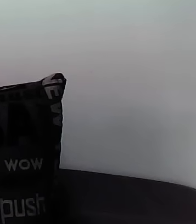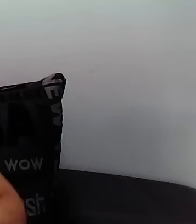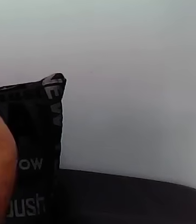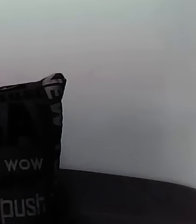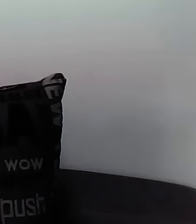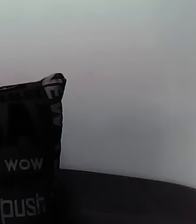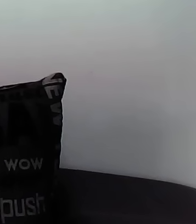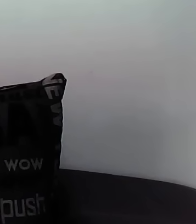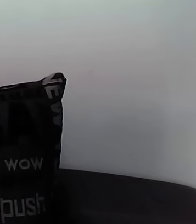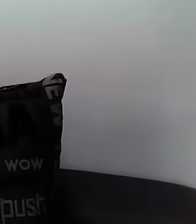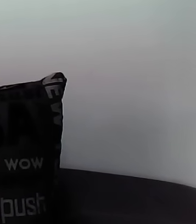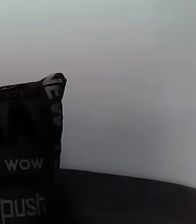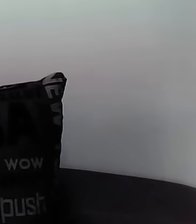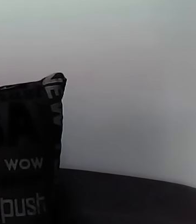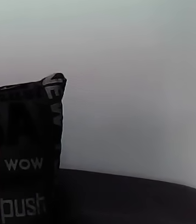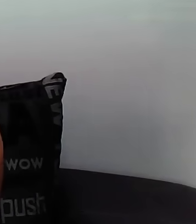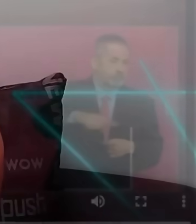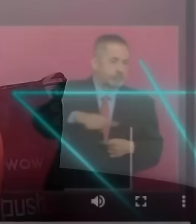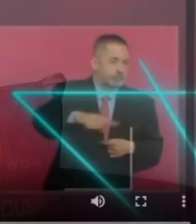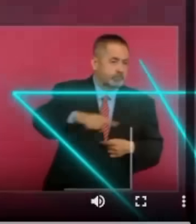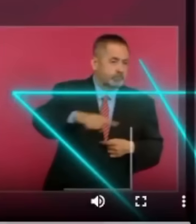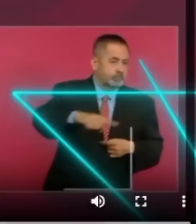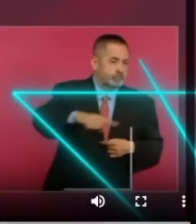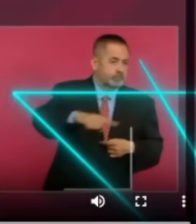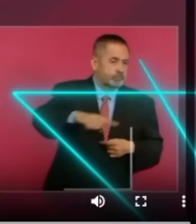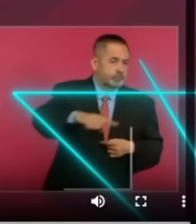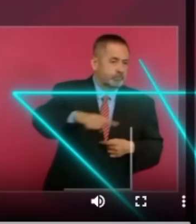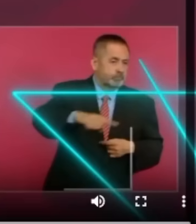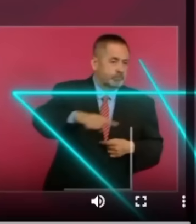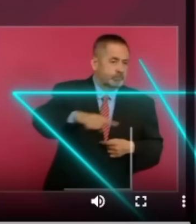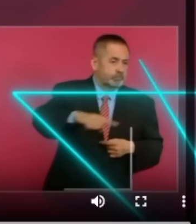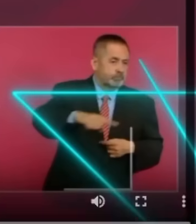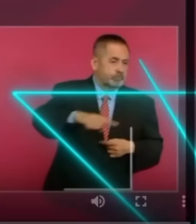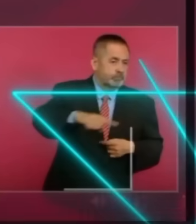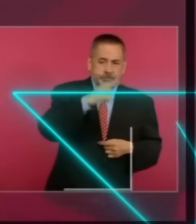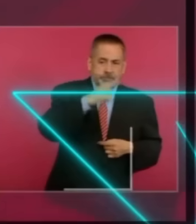avisó Cómo Y por dónde le podemos hacer